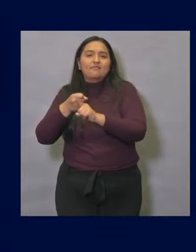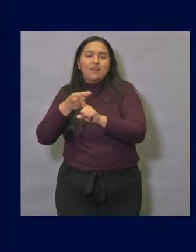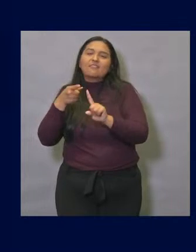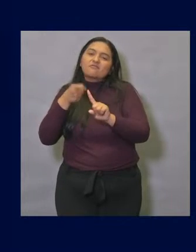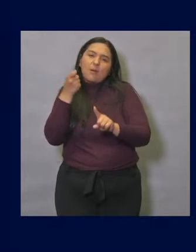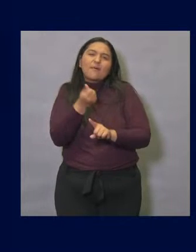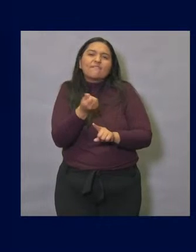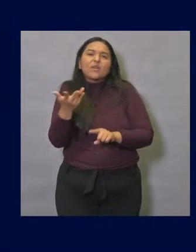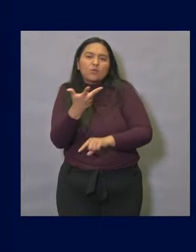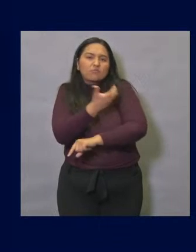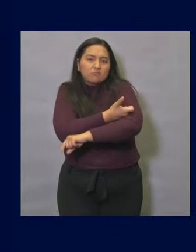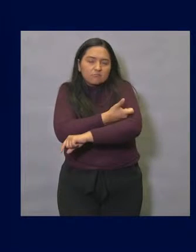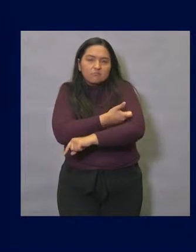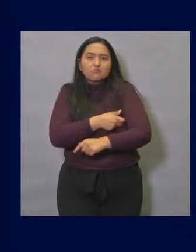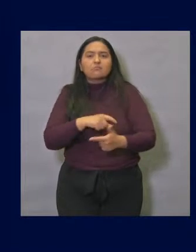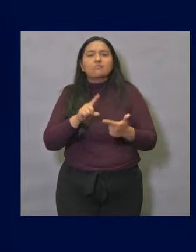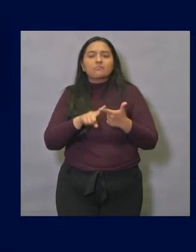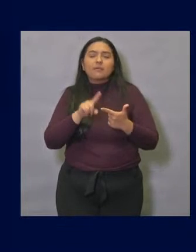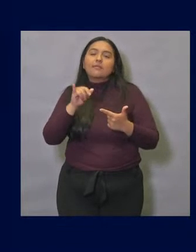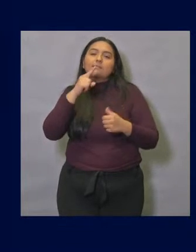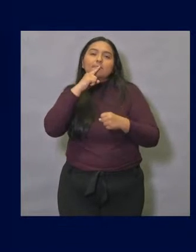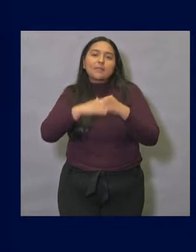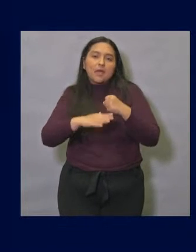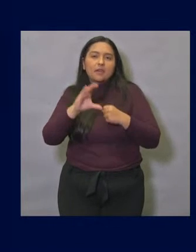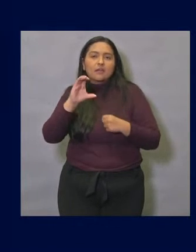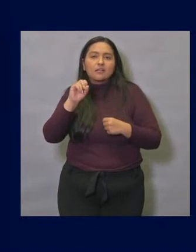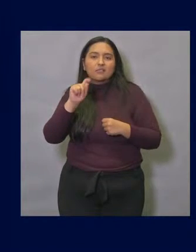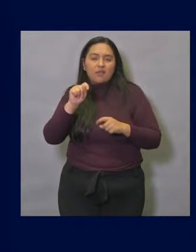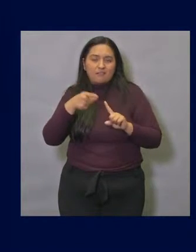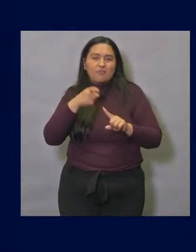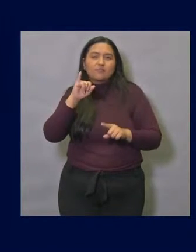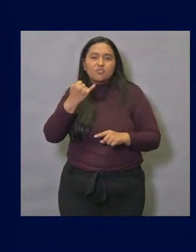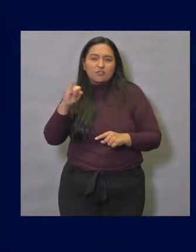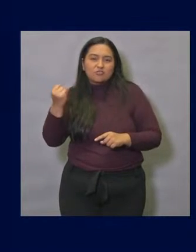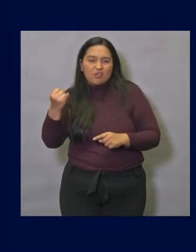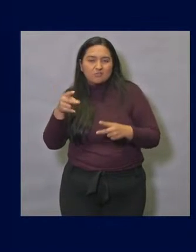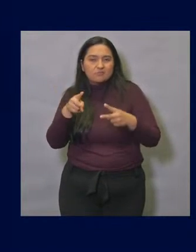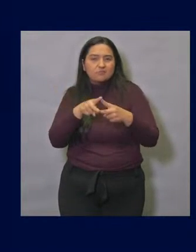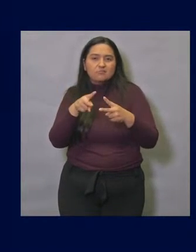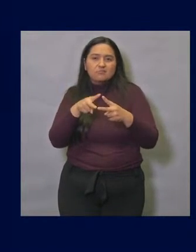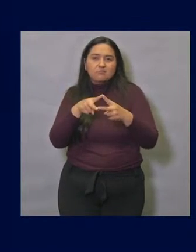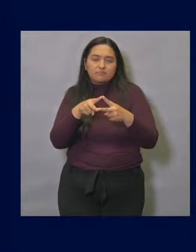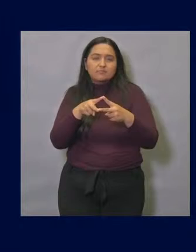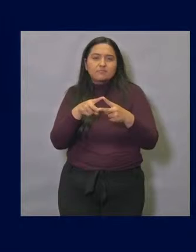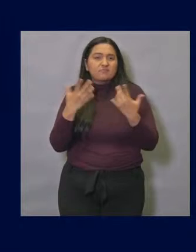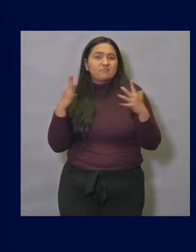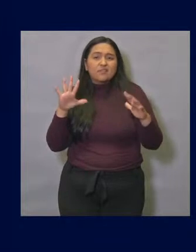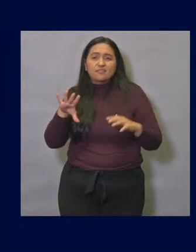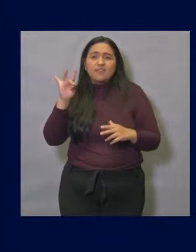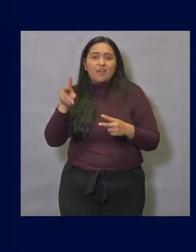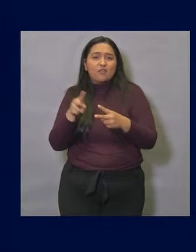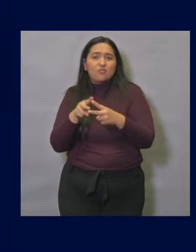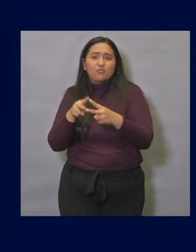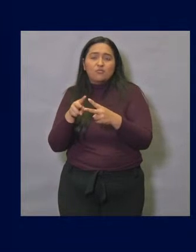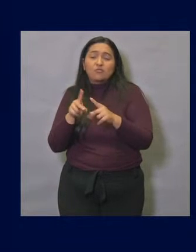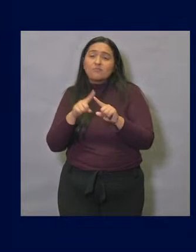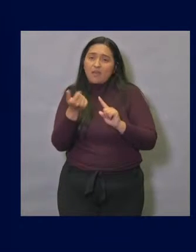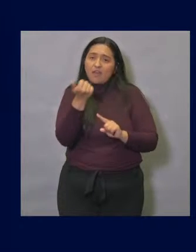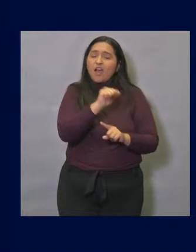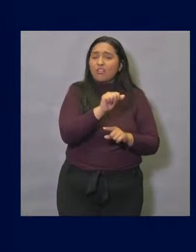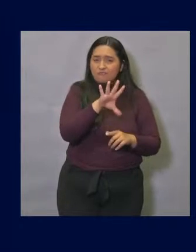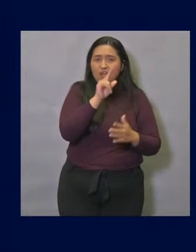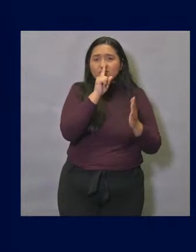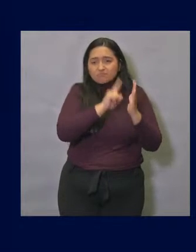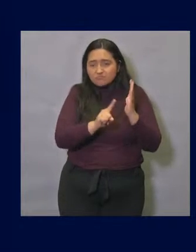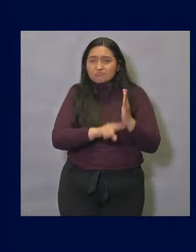de coagulación asociada con la vacuna Johnson & Johnson, como mencionamos anteriormente. Es por eso